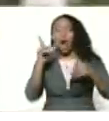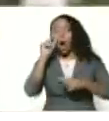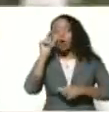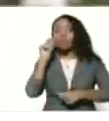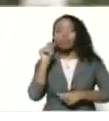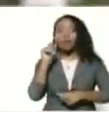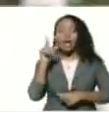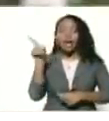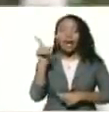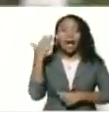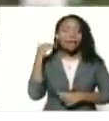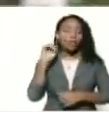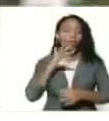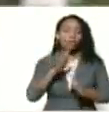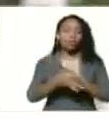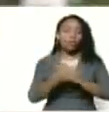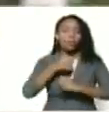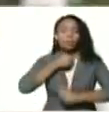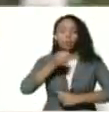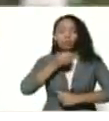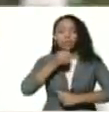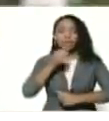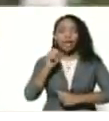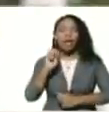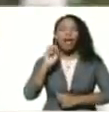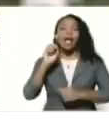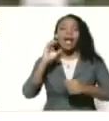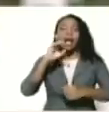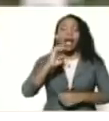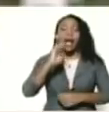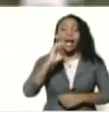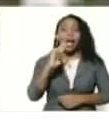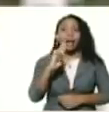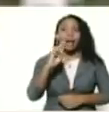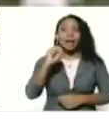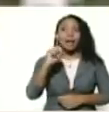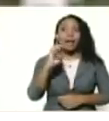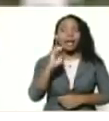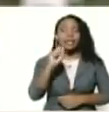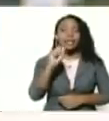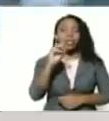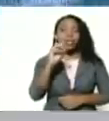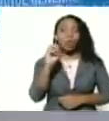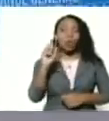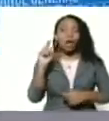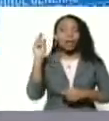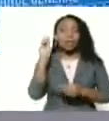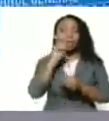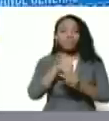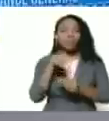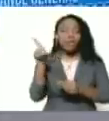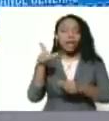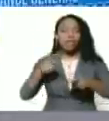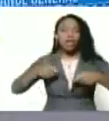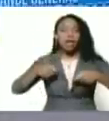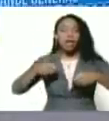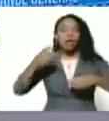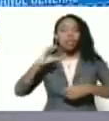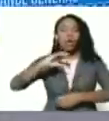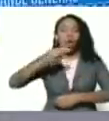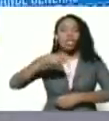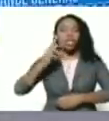Villegas Poljak, de los Villegas Poljak de Coche, de las veredas.